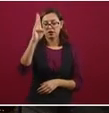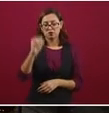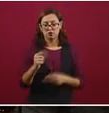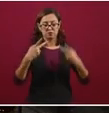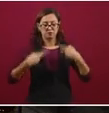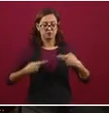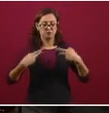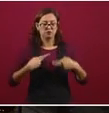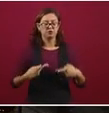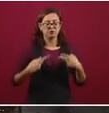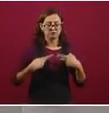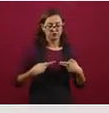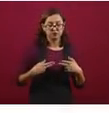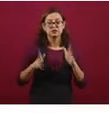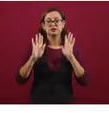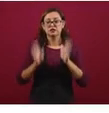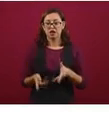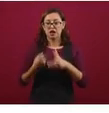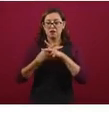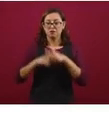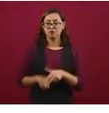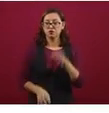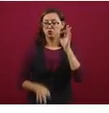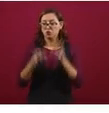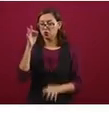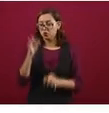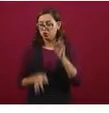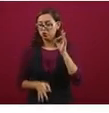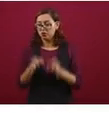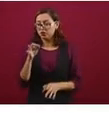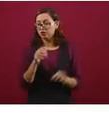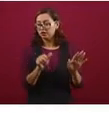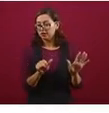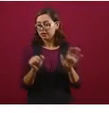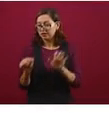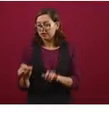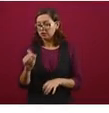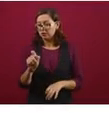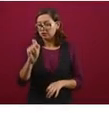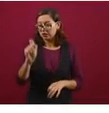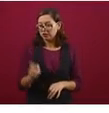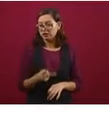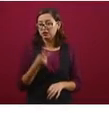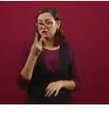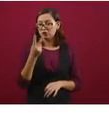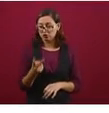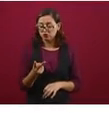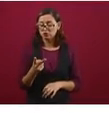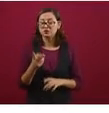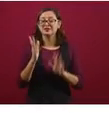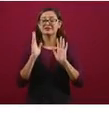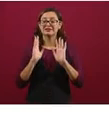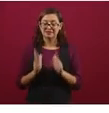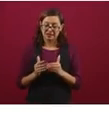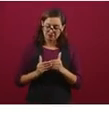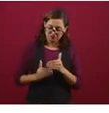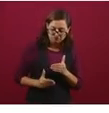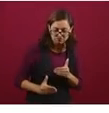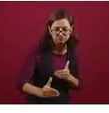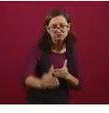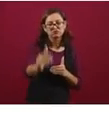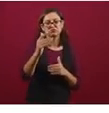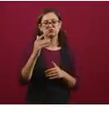disposición del juez 622 y vinculados a proceso por tráfico